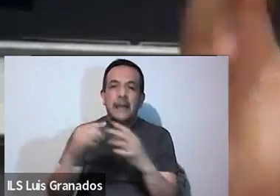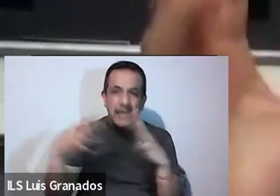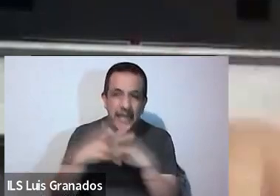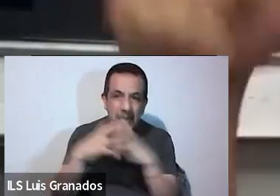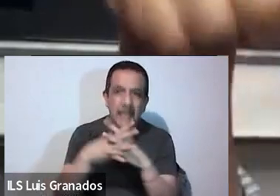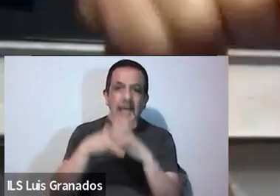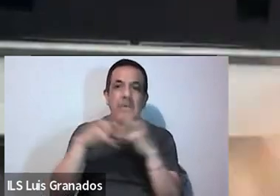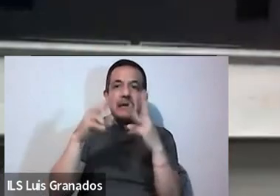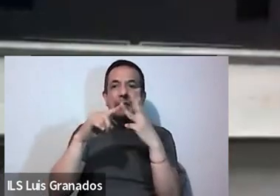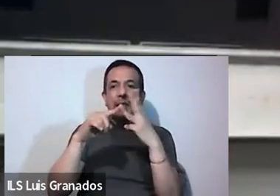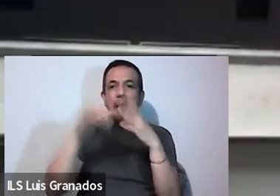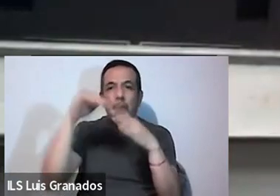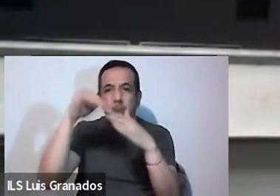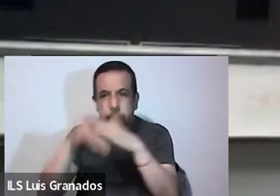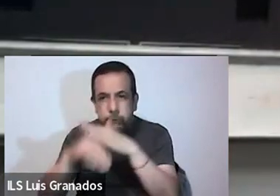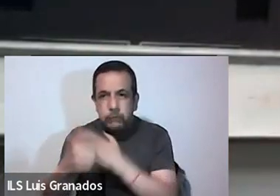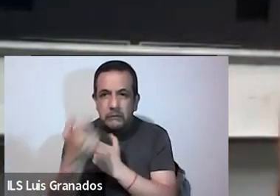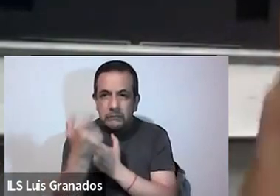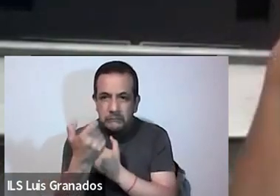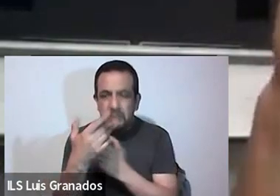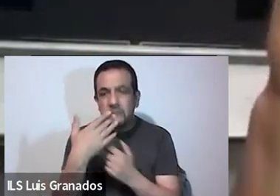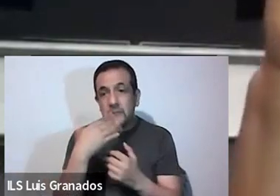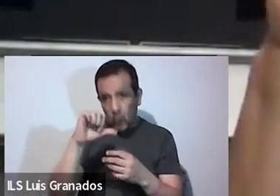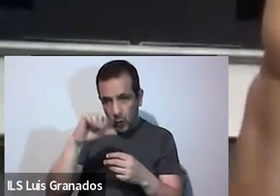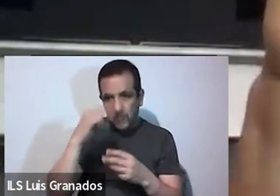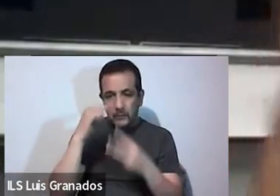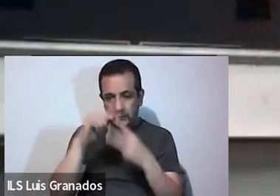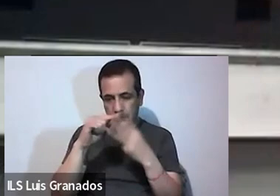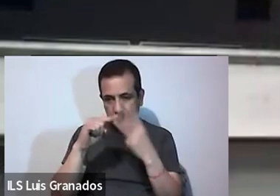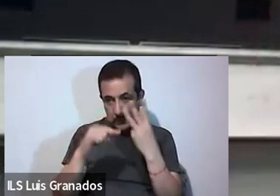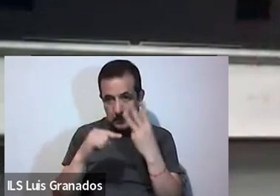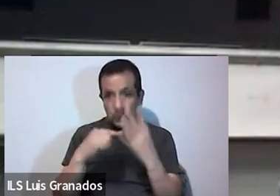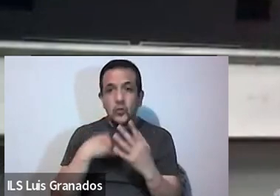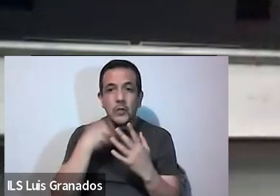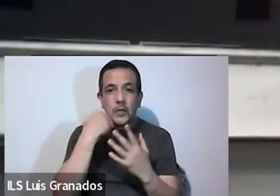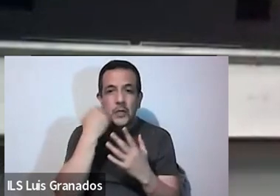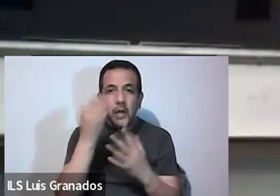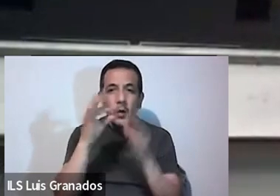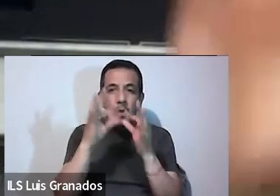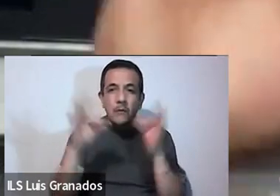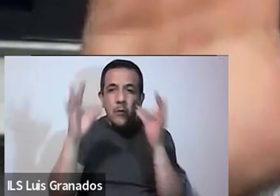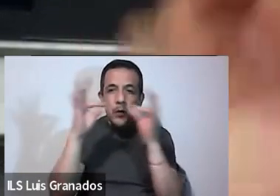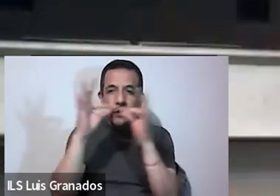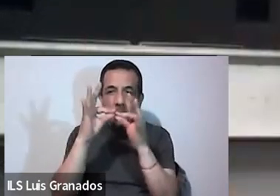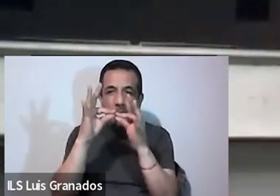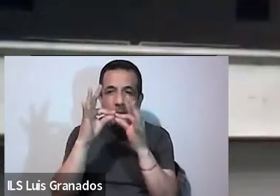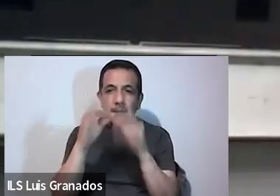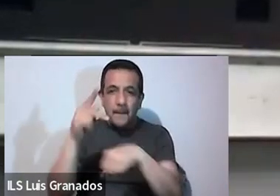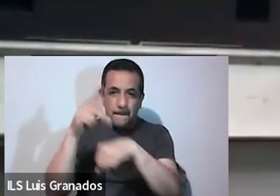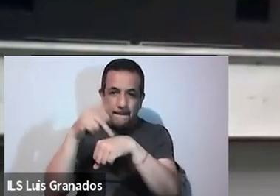viviendo y darle una aplicación hoy. Y quiero centrarme ahora en una figura importante de la lectura, las